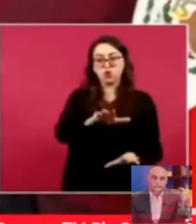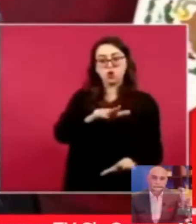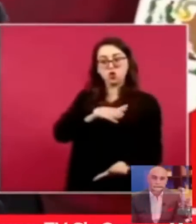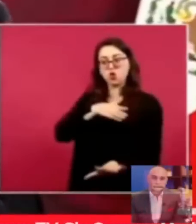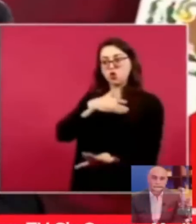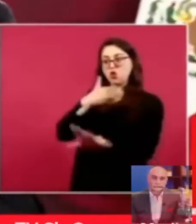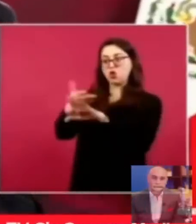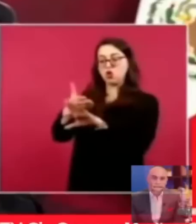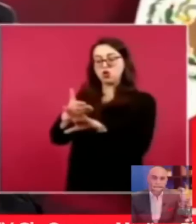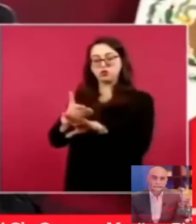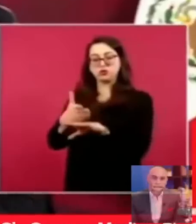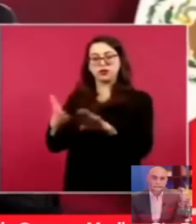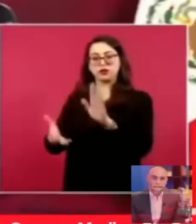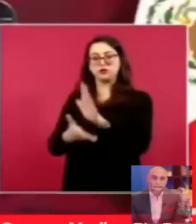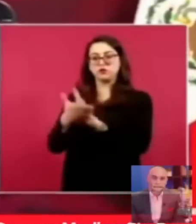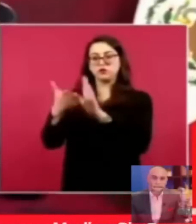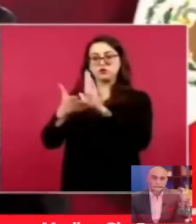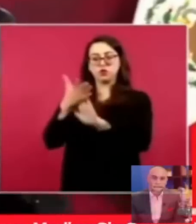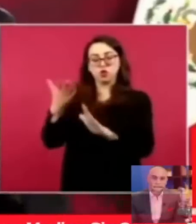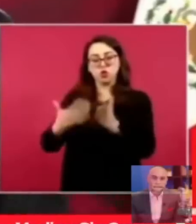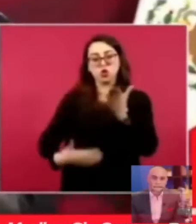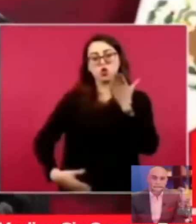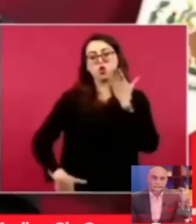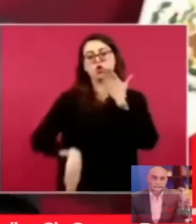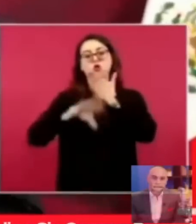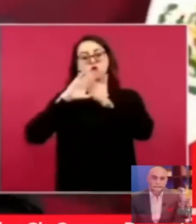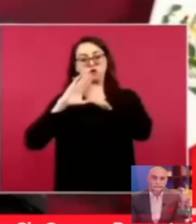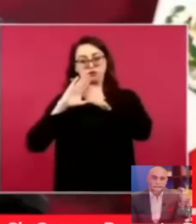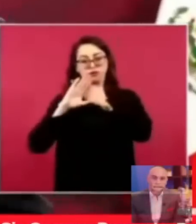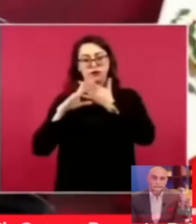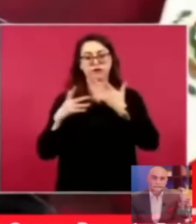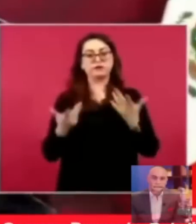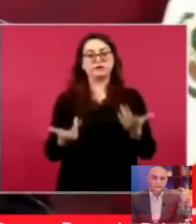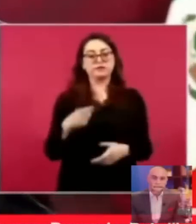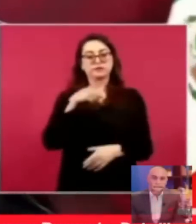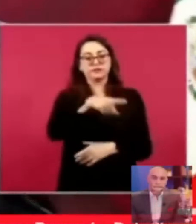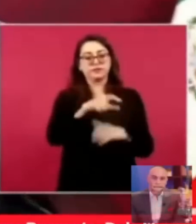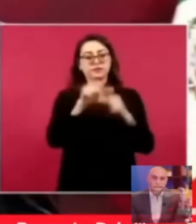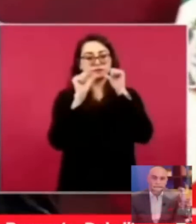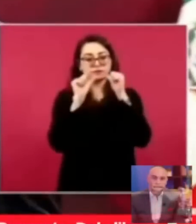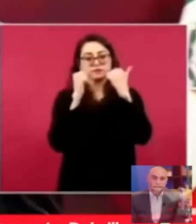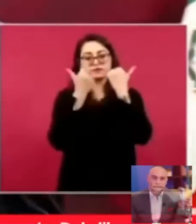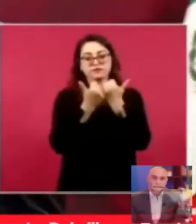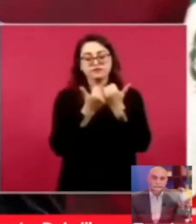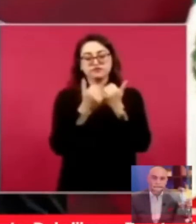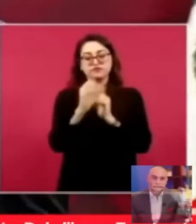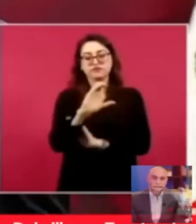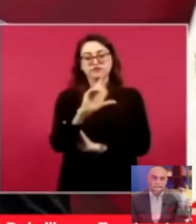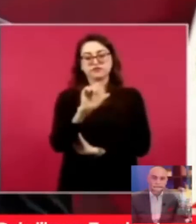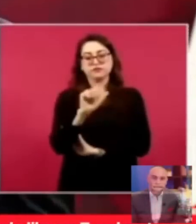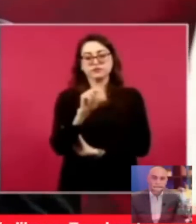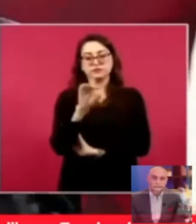hay un despacho de la Organización de Claudio x González